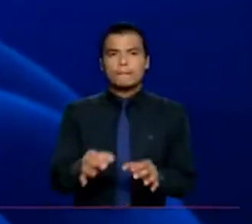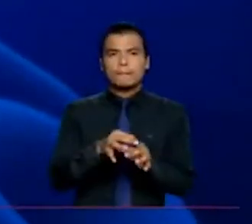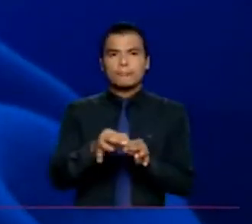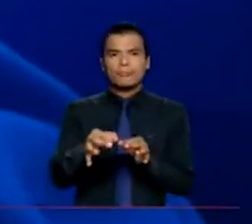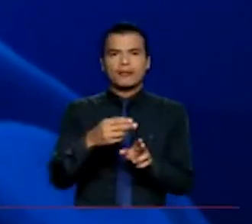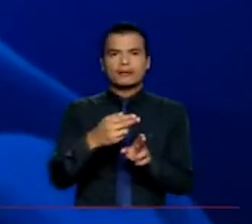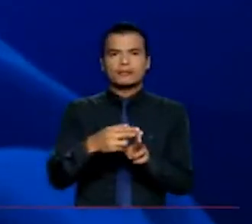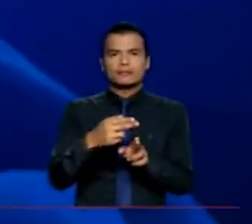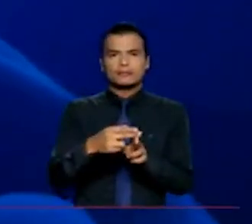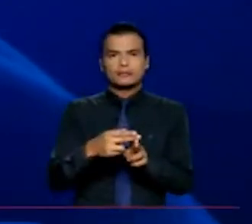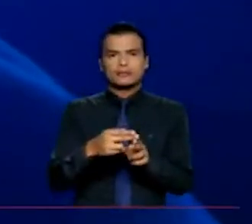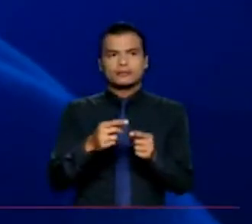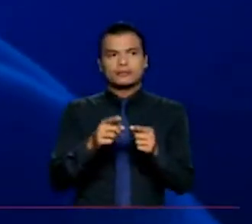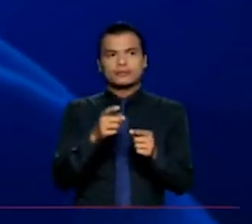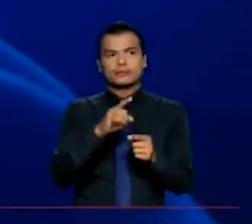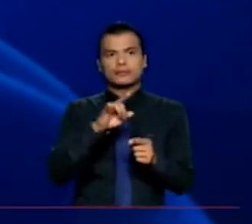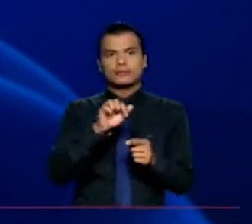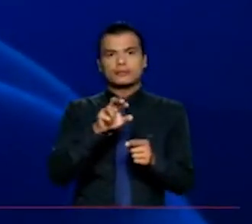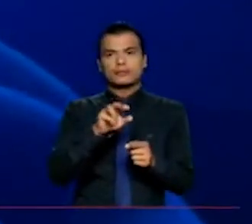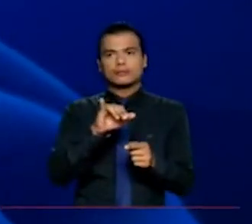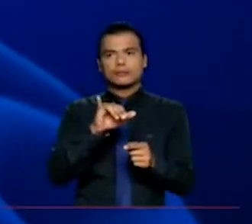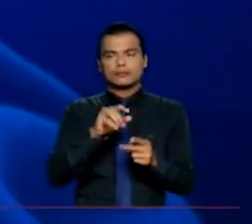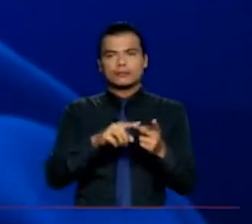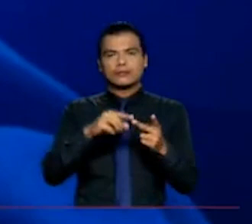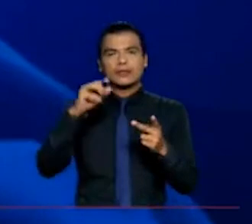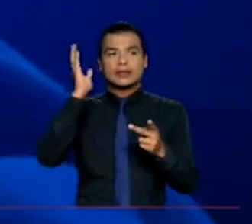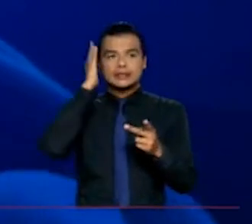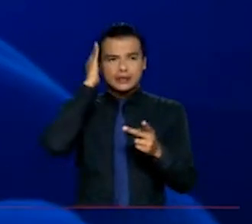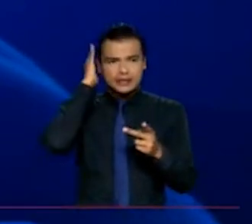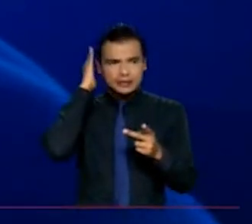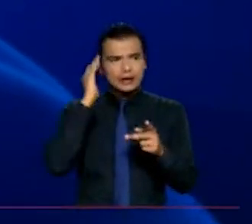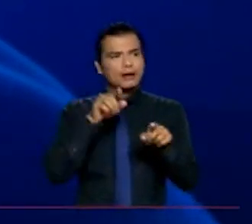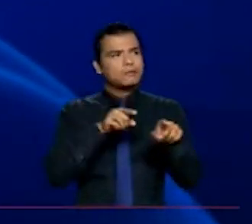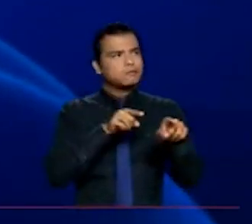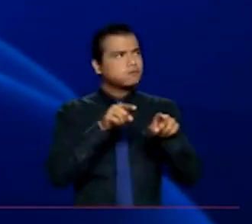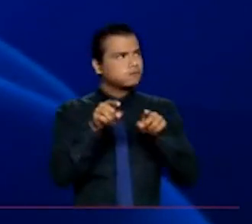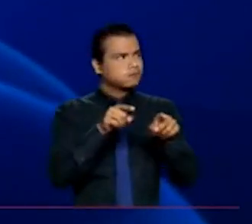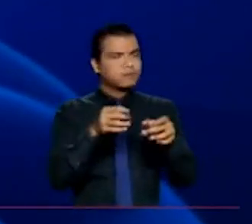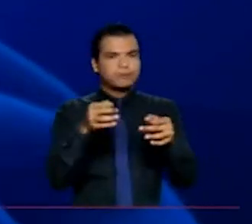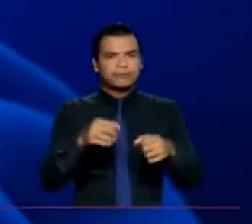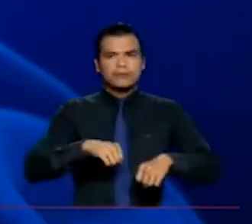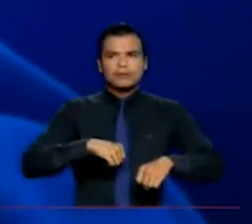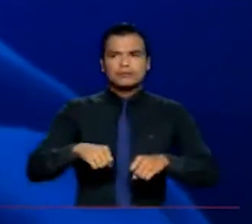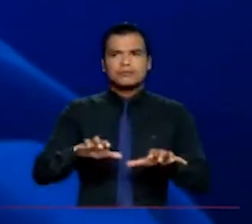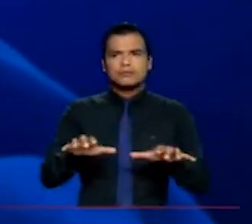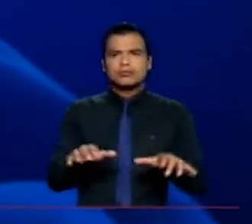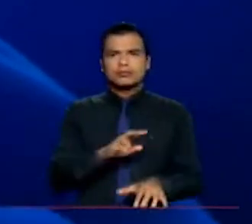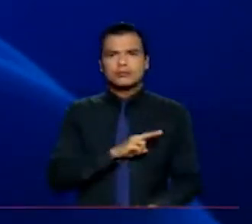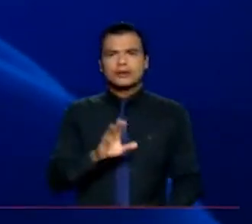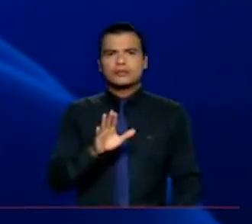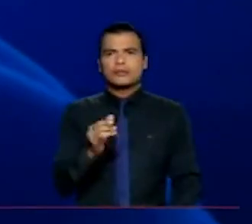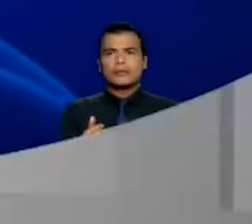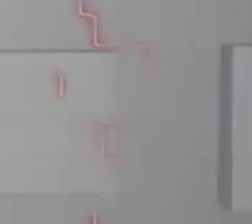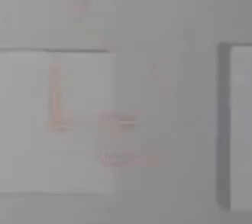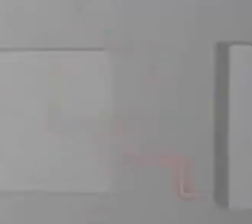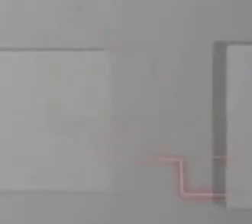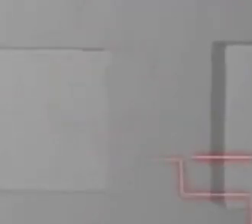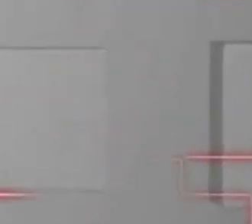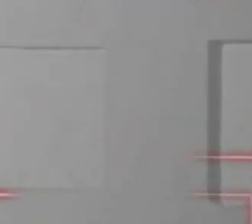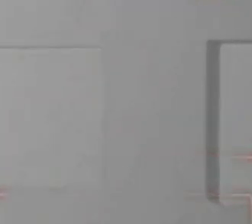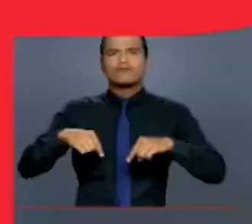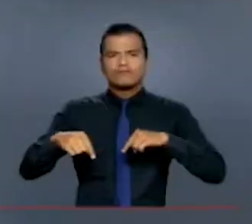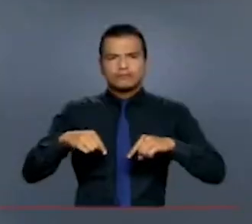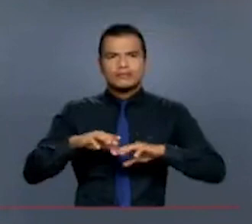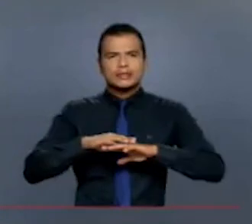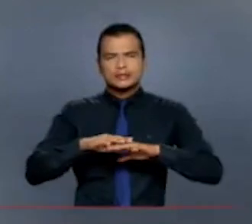En medio de tres operativos adelantados de forma simultánea en carreteras de Guacarí, Zarzal y Bugalagrande en el Valle del Cauca, las autoridades lograron